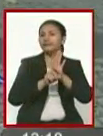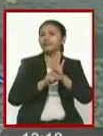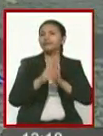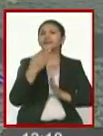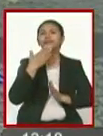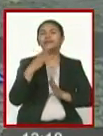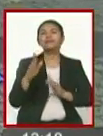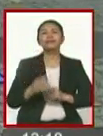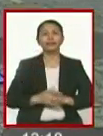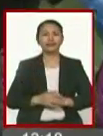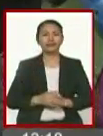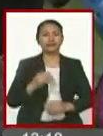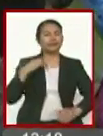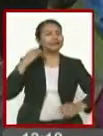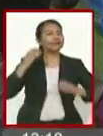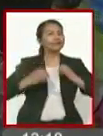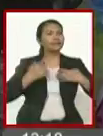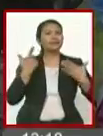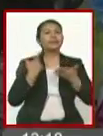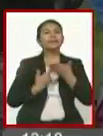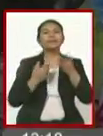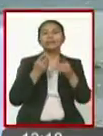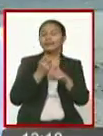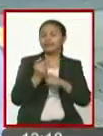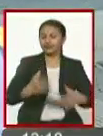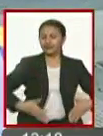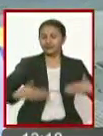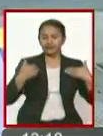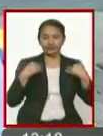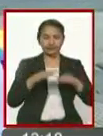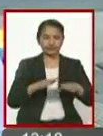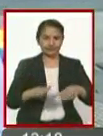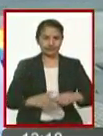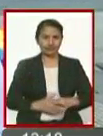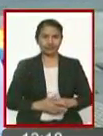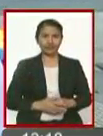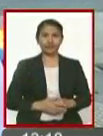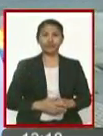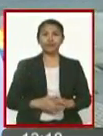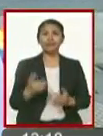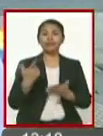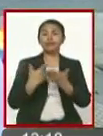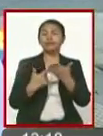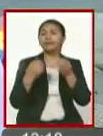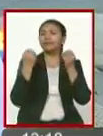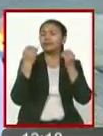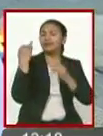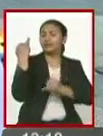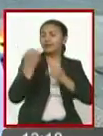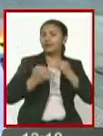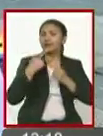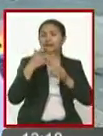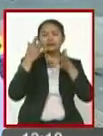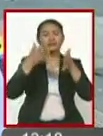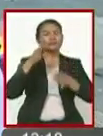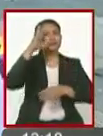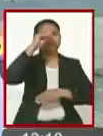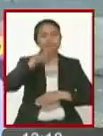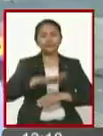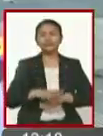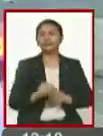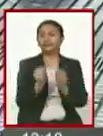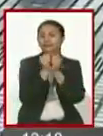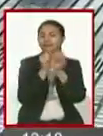maltrato emocional que afectan la vida de los niños y niñas esas situaciones extremas que muchas veces los dejan a los niños